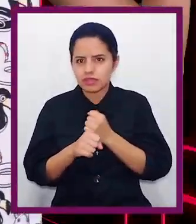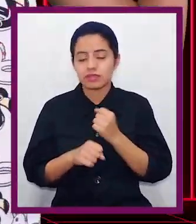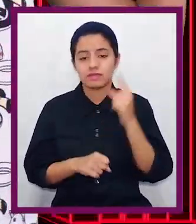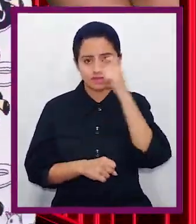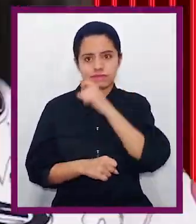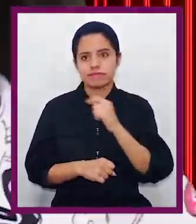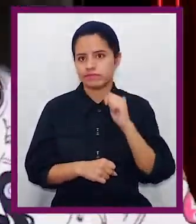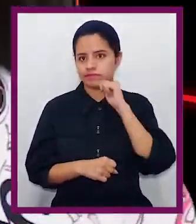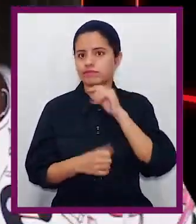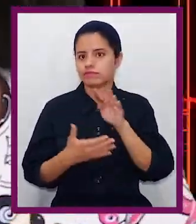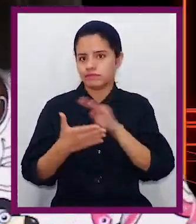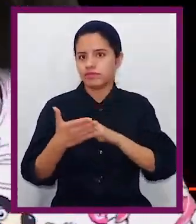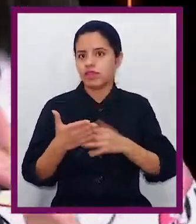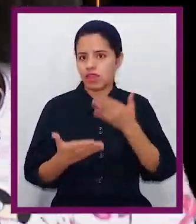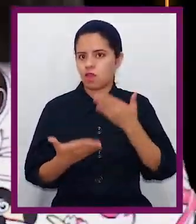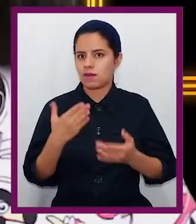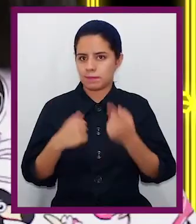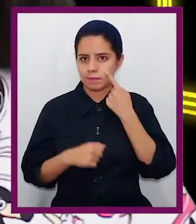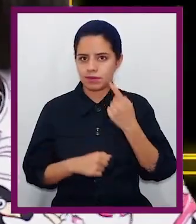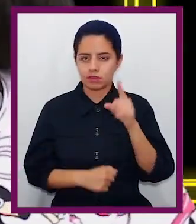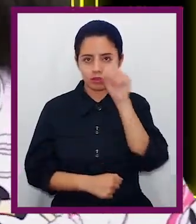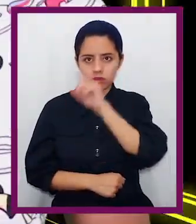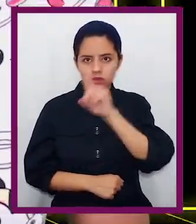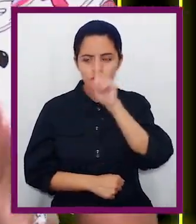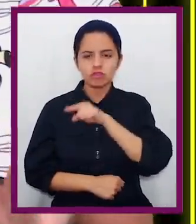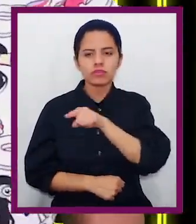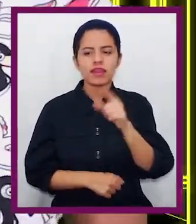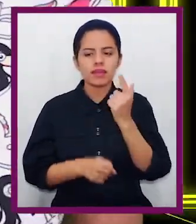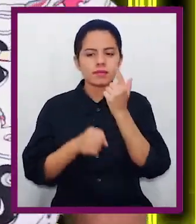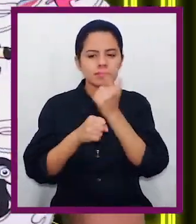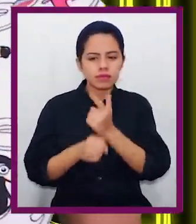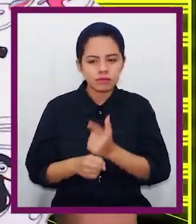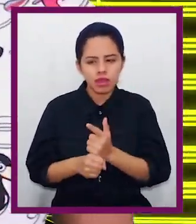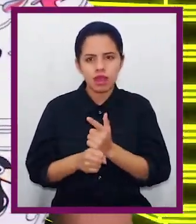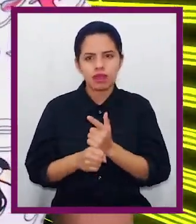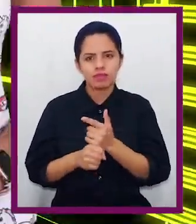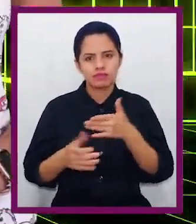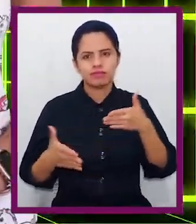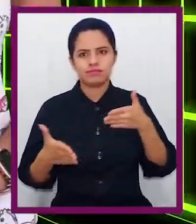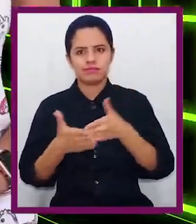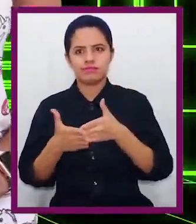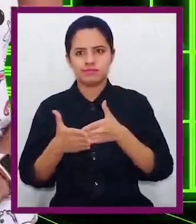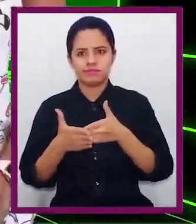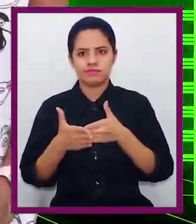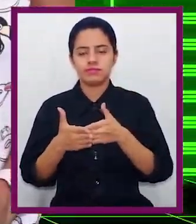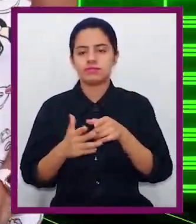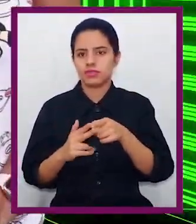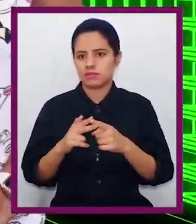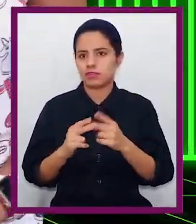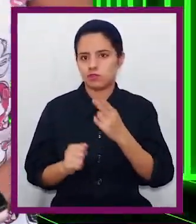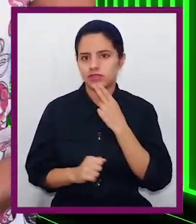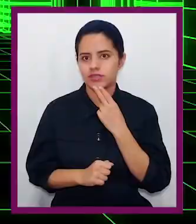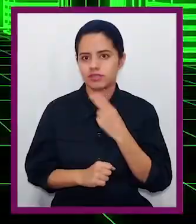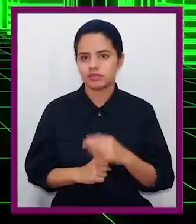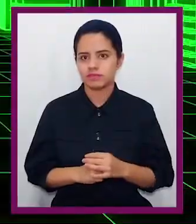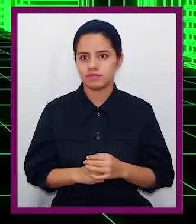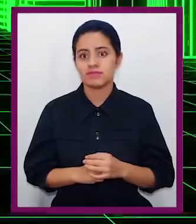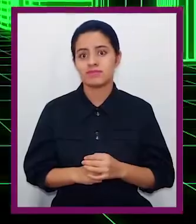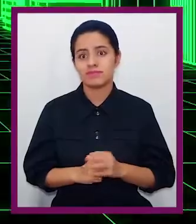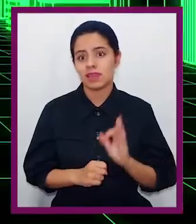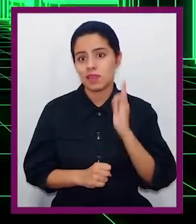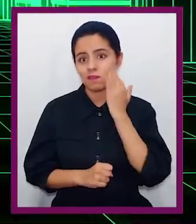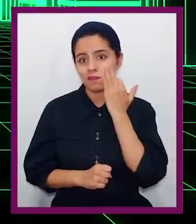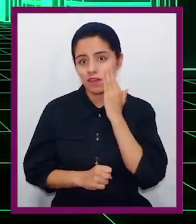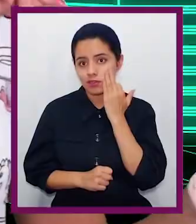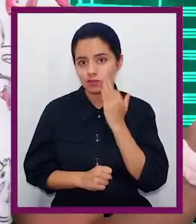ahora vamos a checar algunas estrategias para identificar las restricciones de una herramienta súper utilizada. Ya sé,